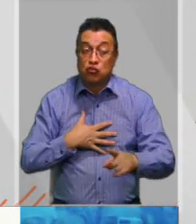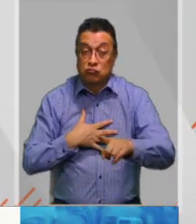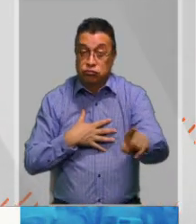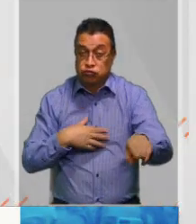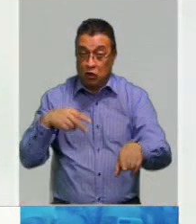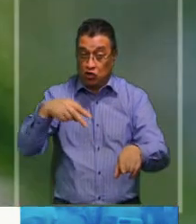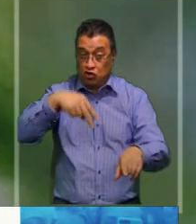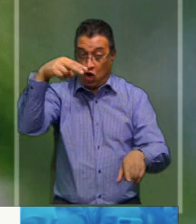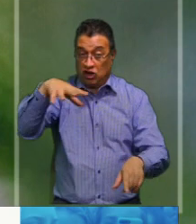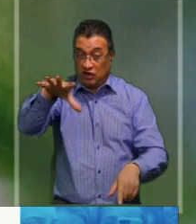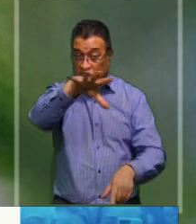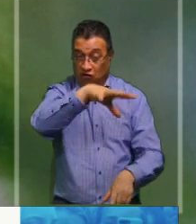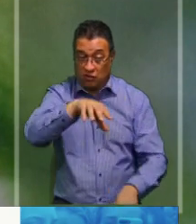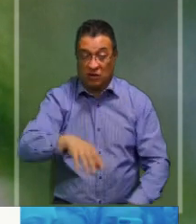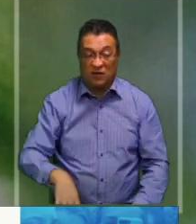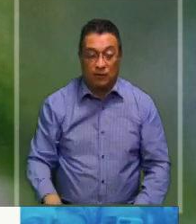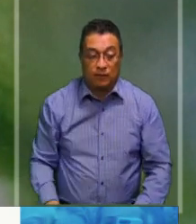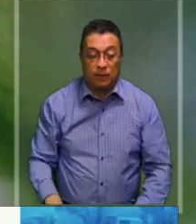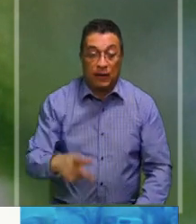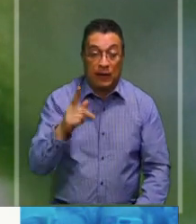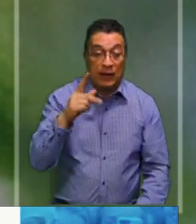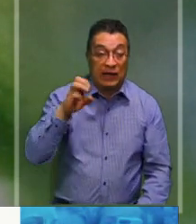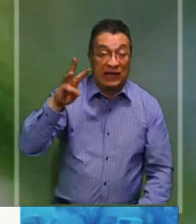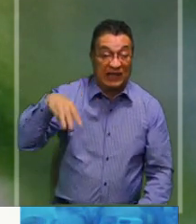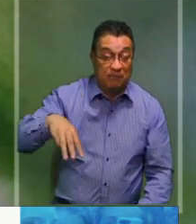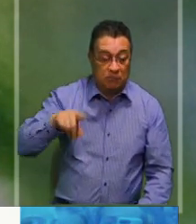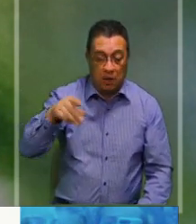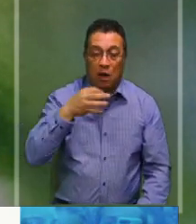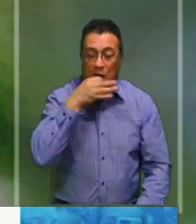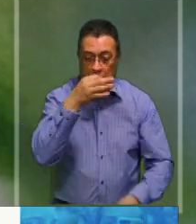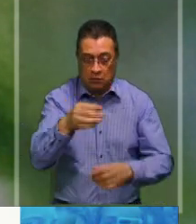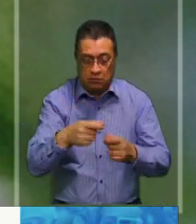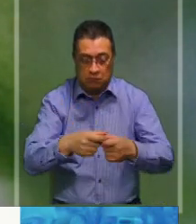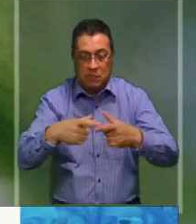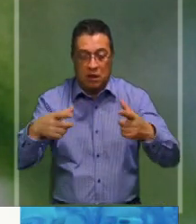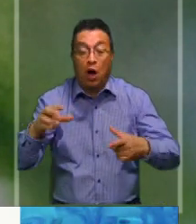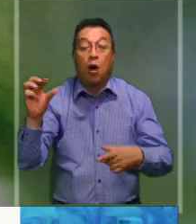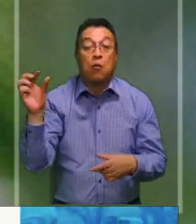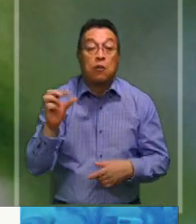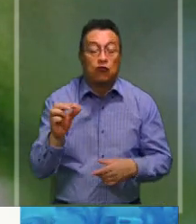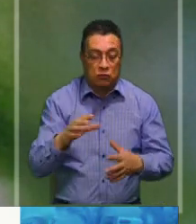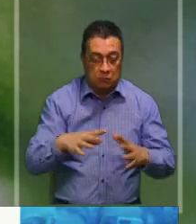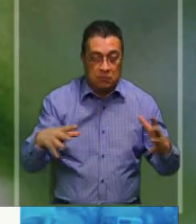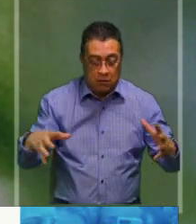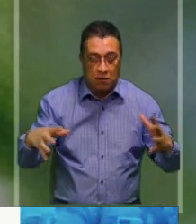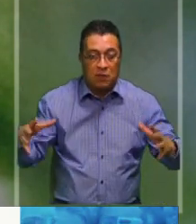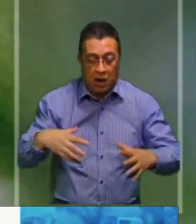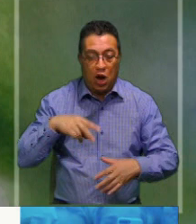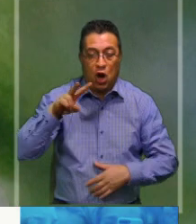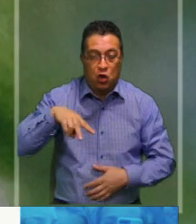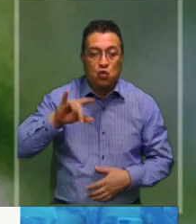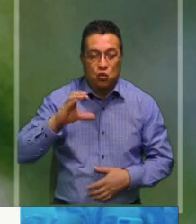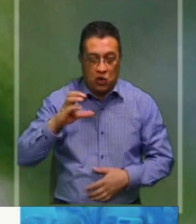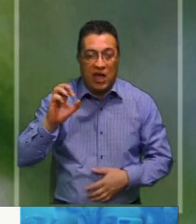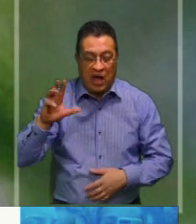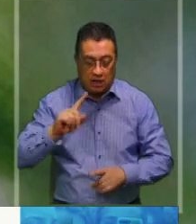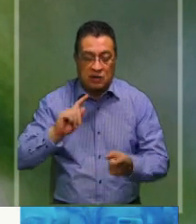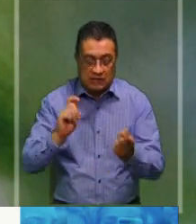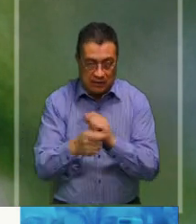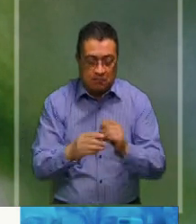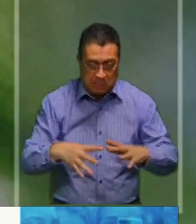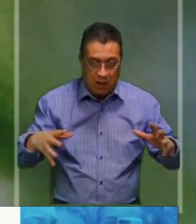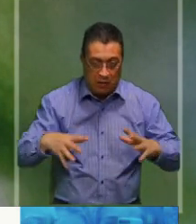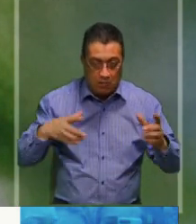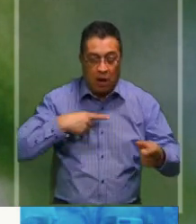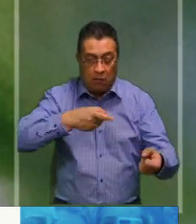norte. Kim Jong-un hizo un llamado a ampliar de forma previsoria la producción de materiales nucleares aptas para